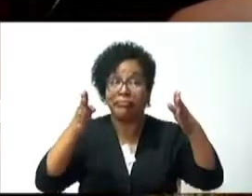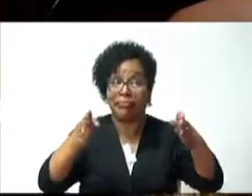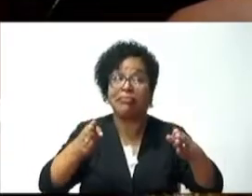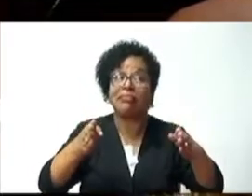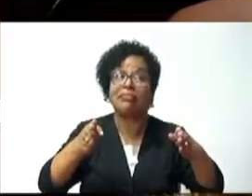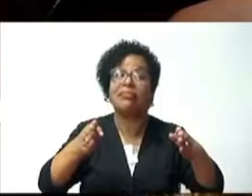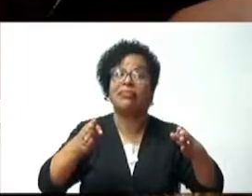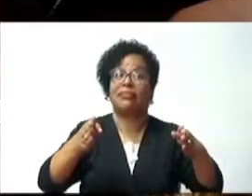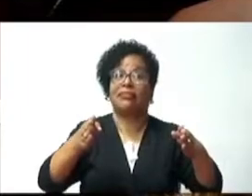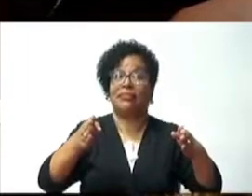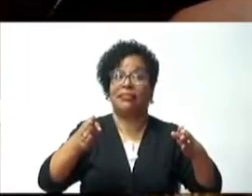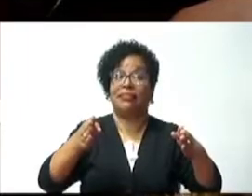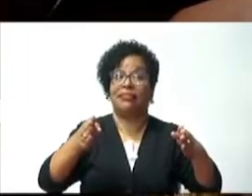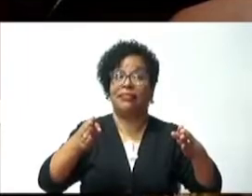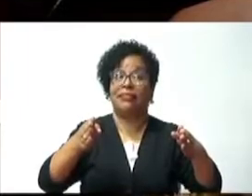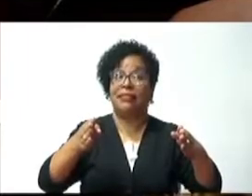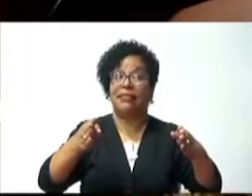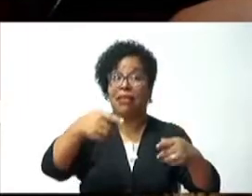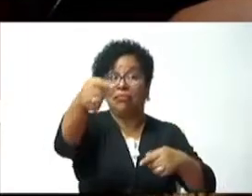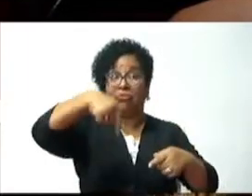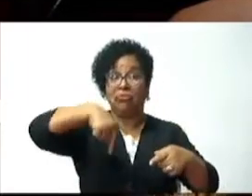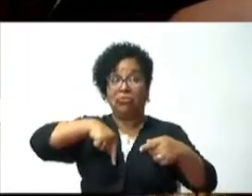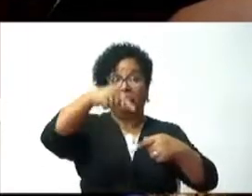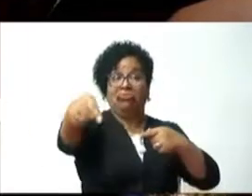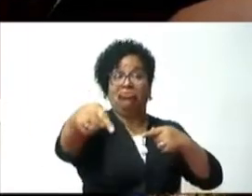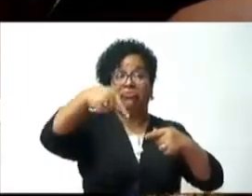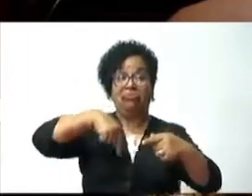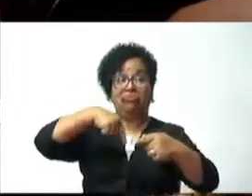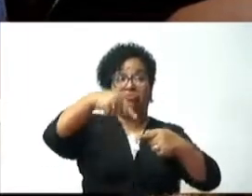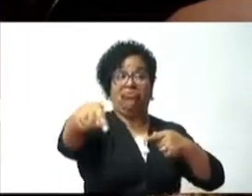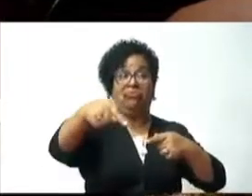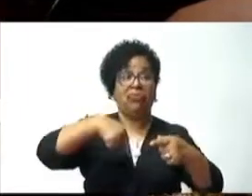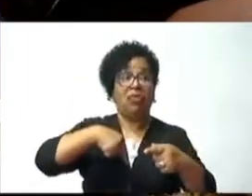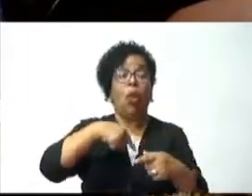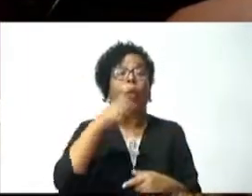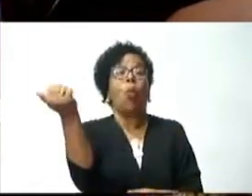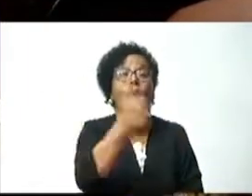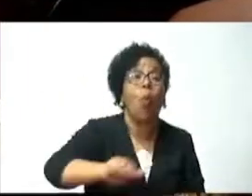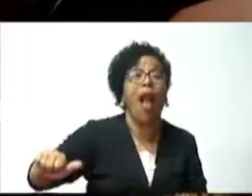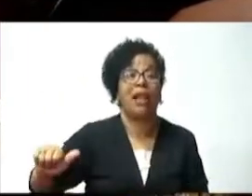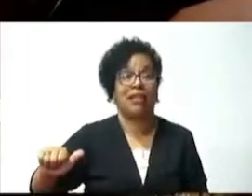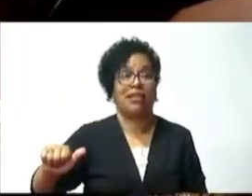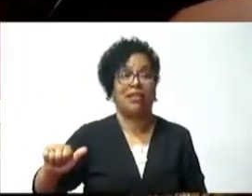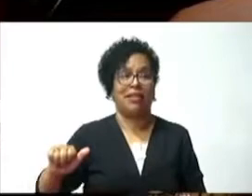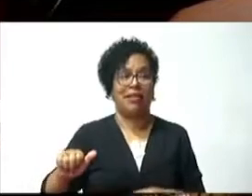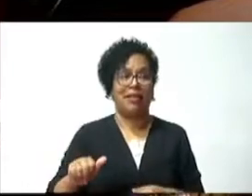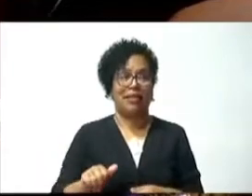quien le dé la gana de Haití para acá. Ahí pasan los mansos y marrones, delincuentes y